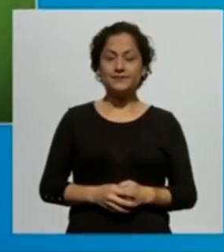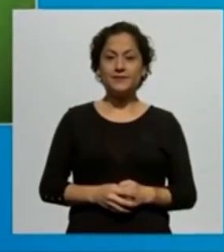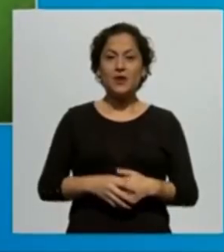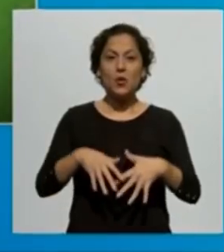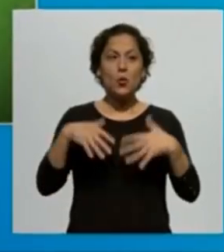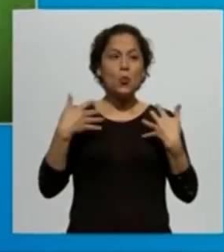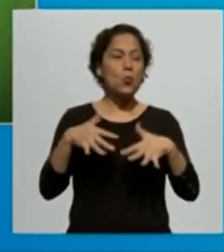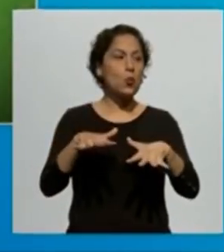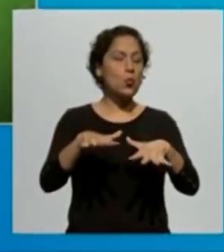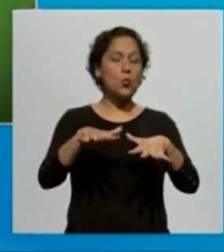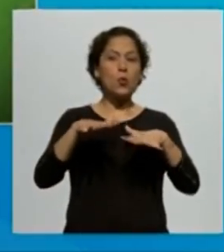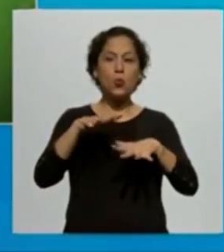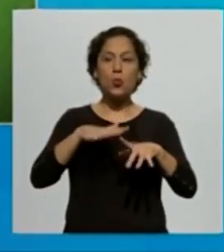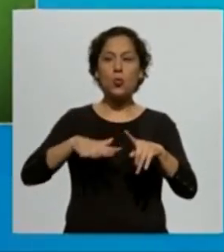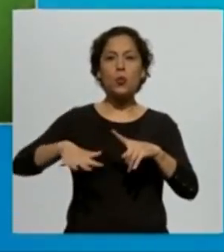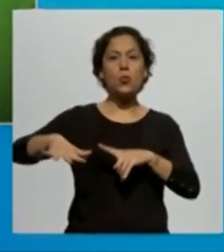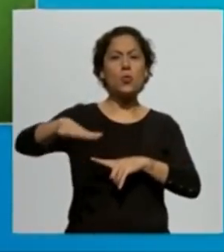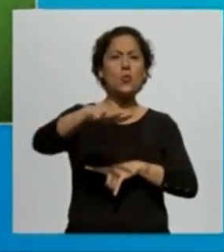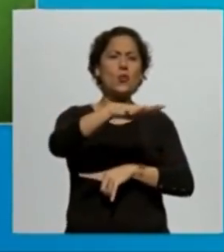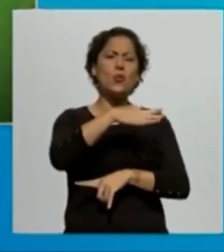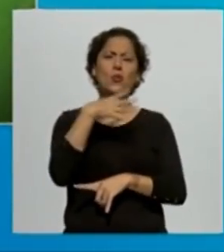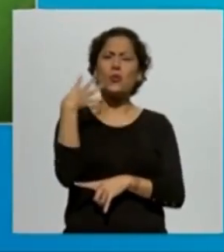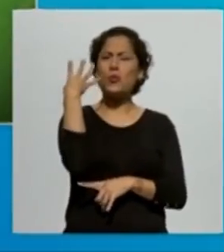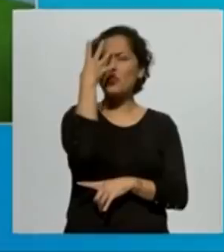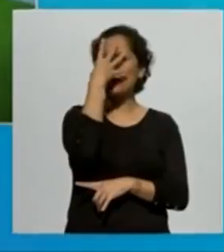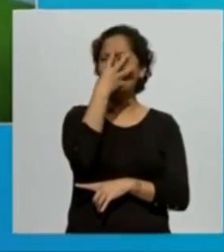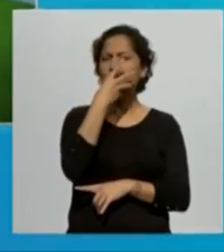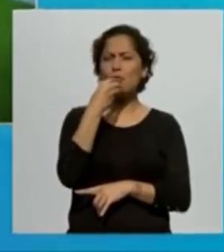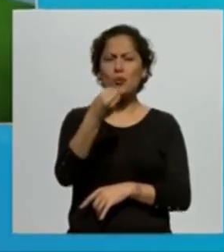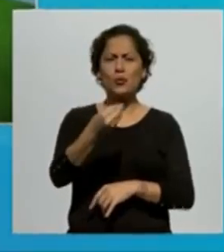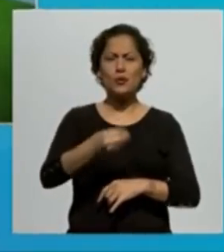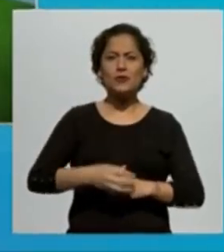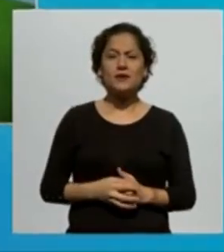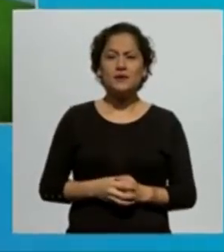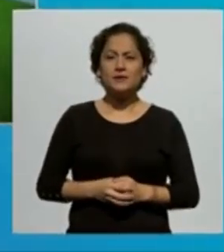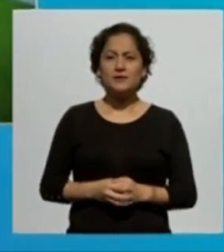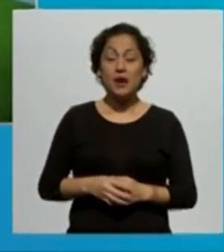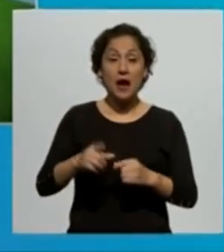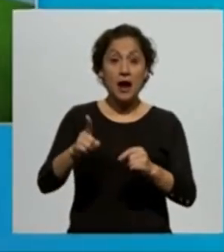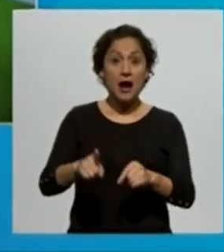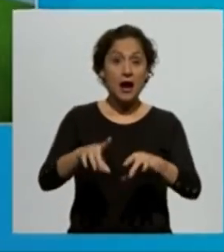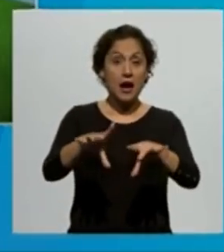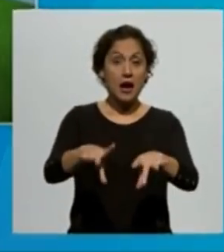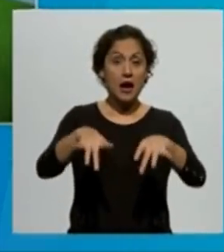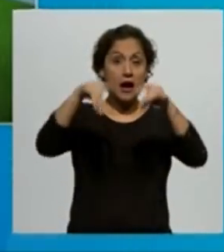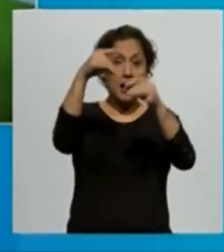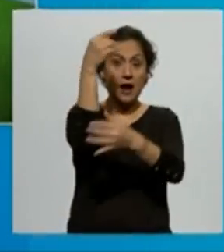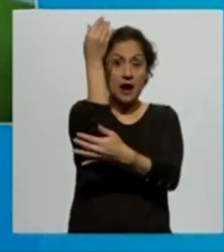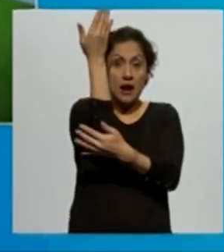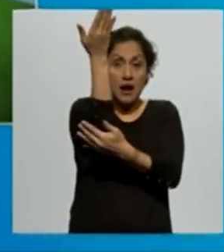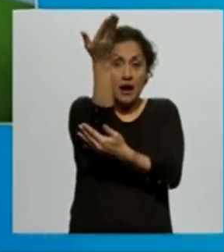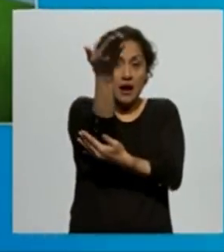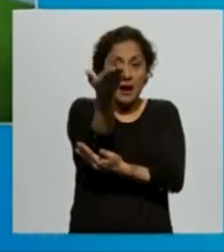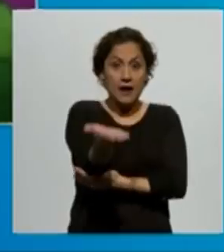¡Guau! ¡Ay, qué lindo lugar! Es un castillo. ¡Me